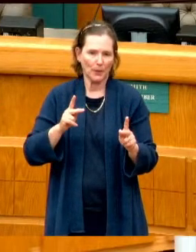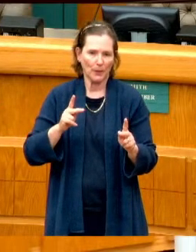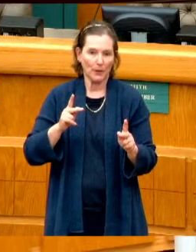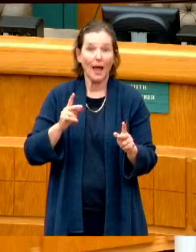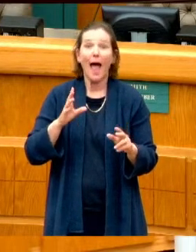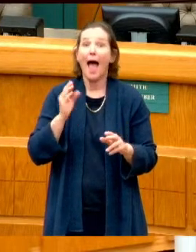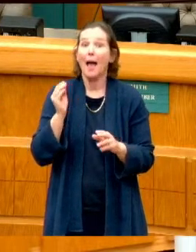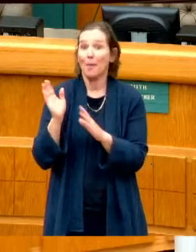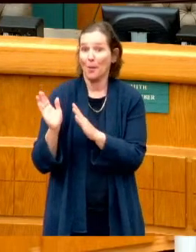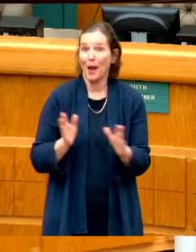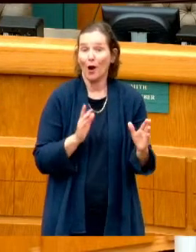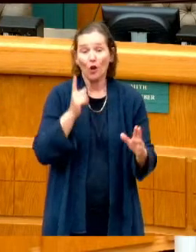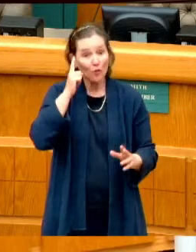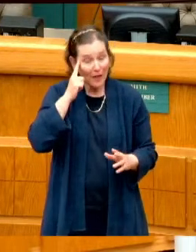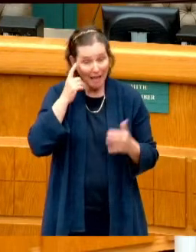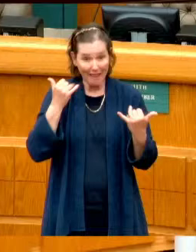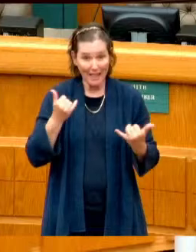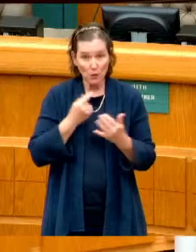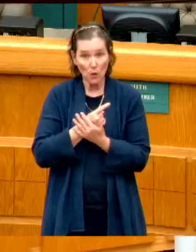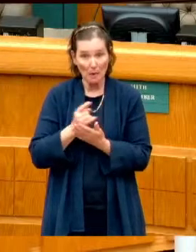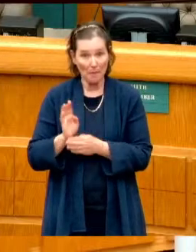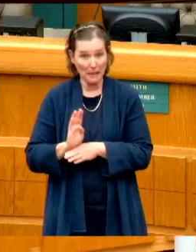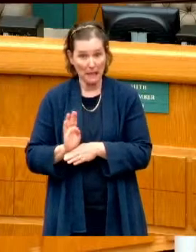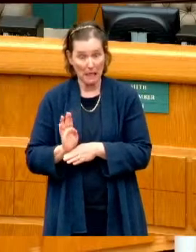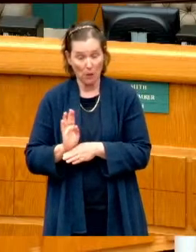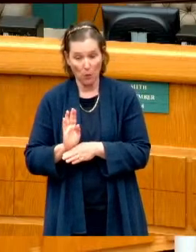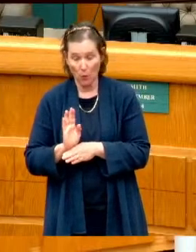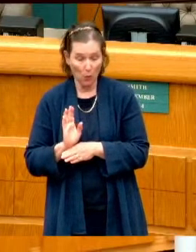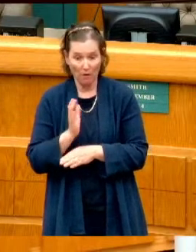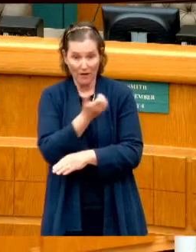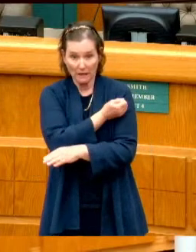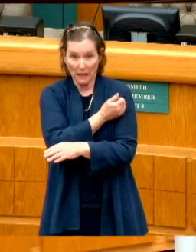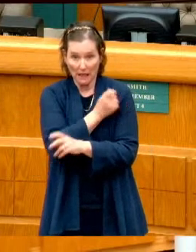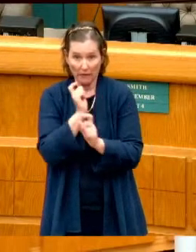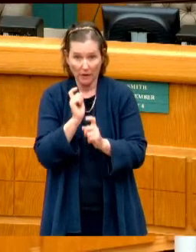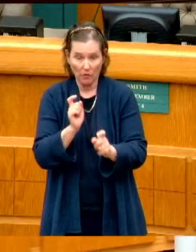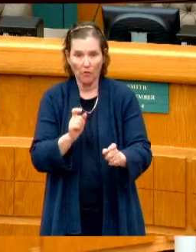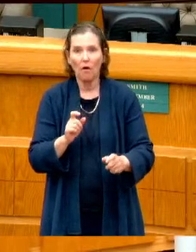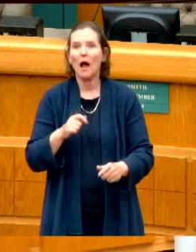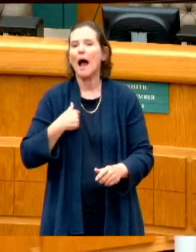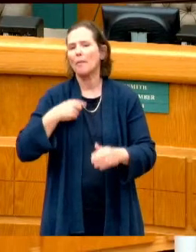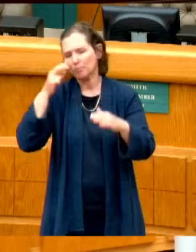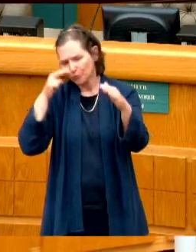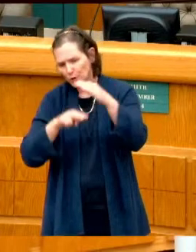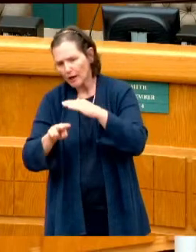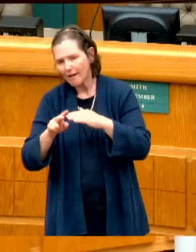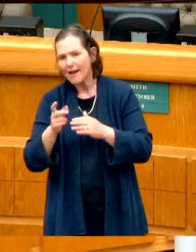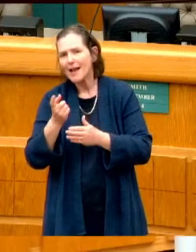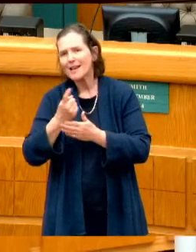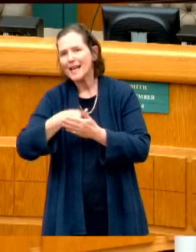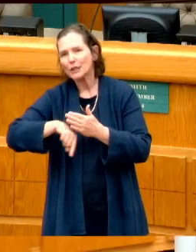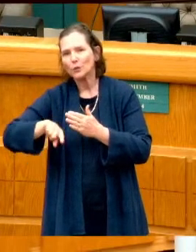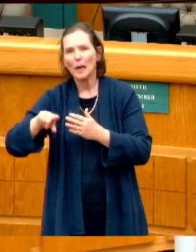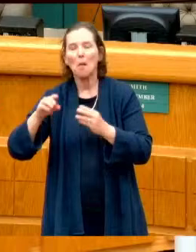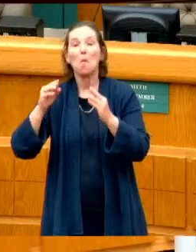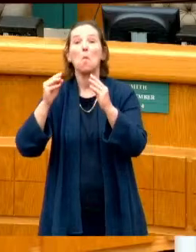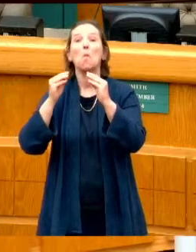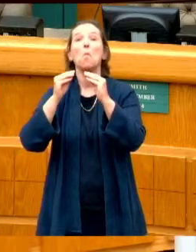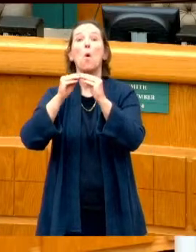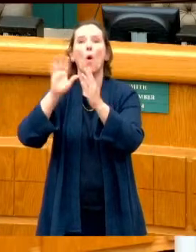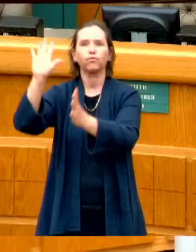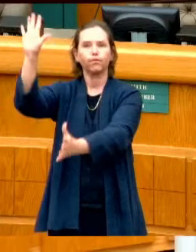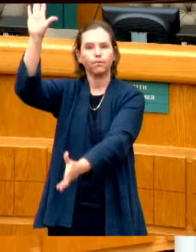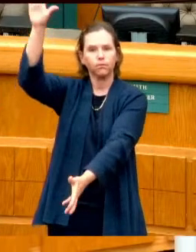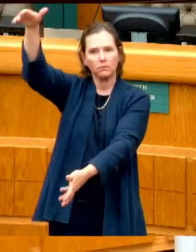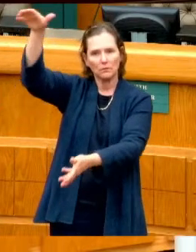week this week on vaccine delivery, I predict next week will be even greater. Thank you.